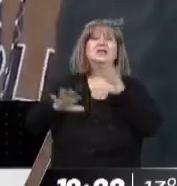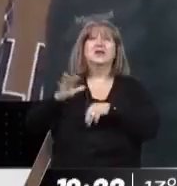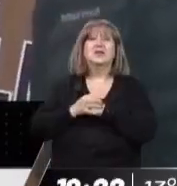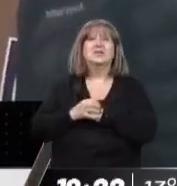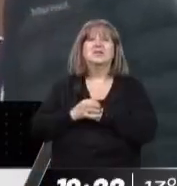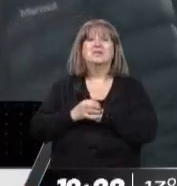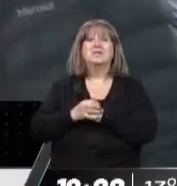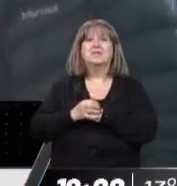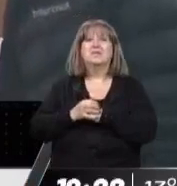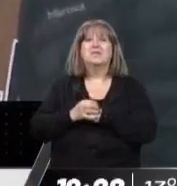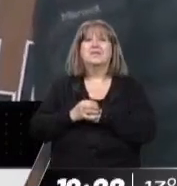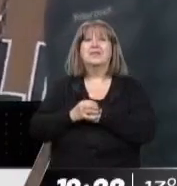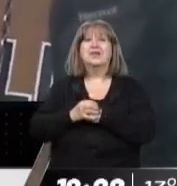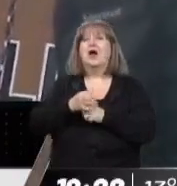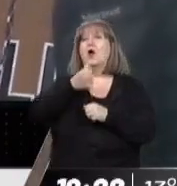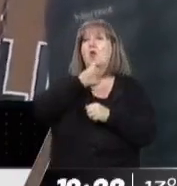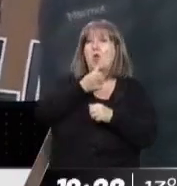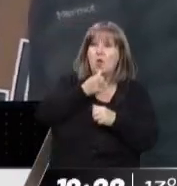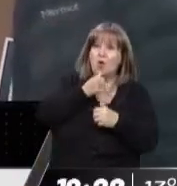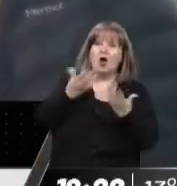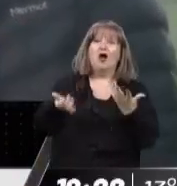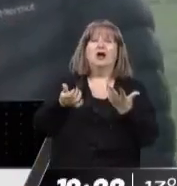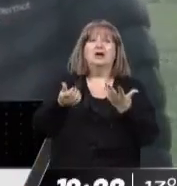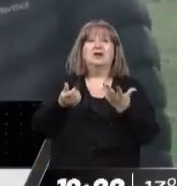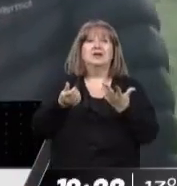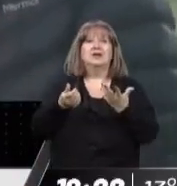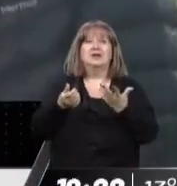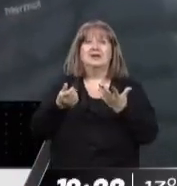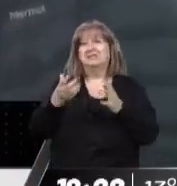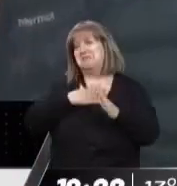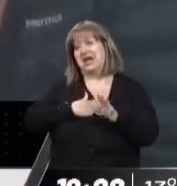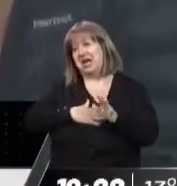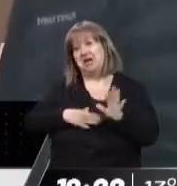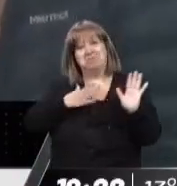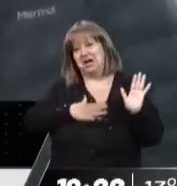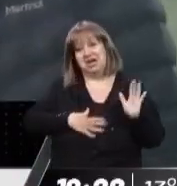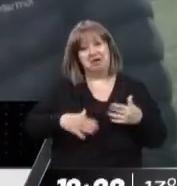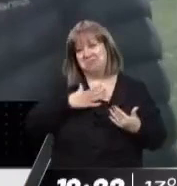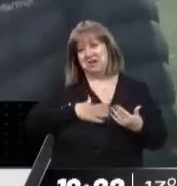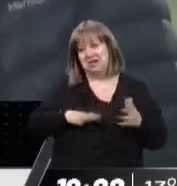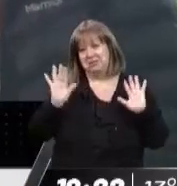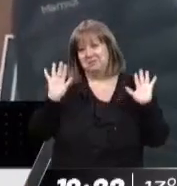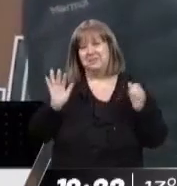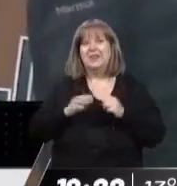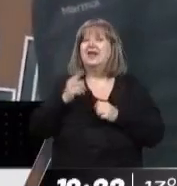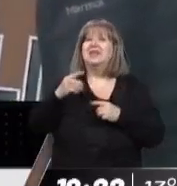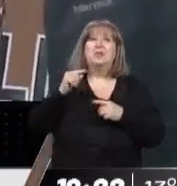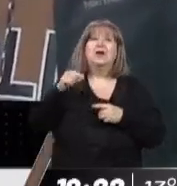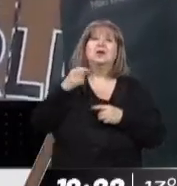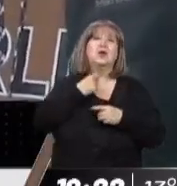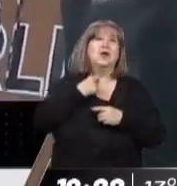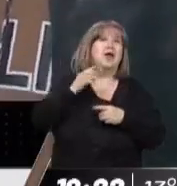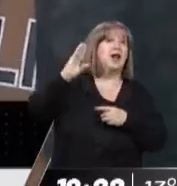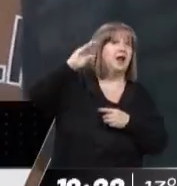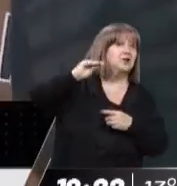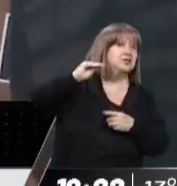Nada, tomar un jugo y una cerveza. Muy tranquilo. Sí, tranquilo el día. La noche se sigue. ¿Cómo sigue? Yo quiero saber cómo se